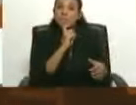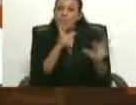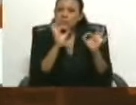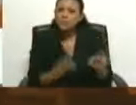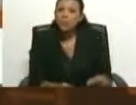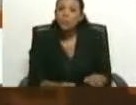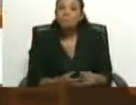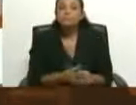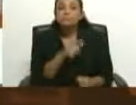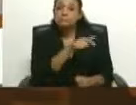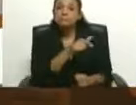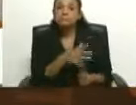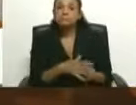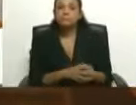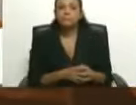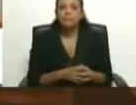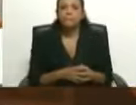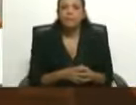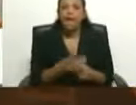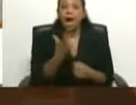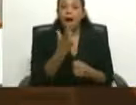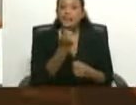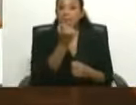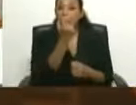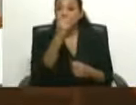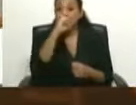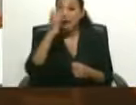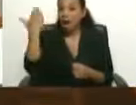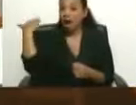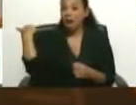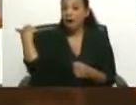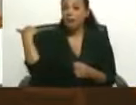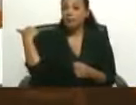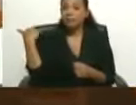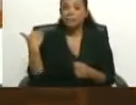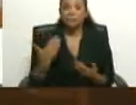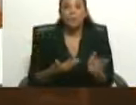exactamente hace 11 años cuando el comandante Chávez